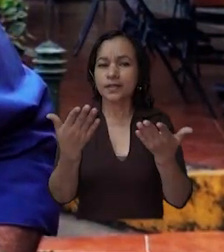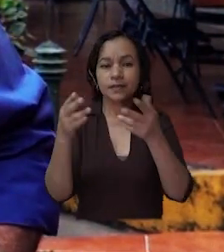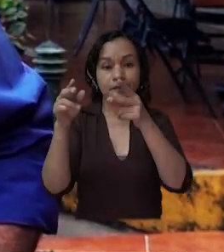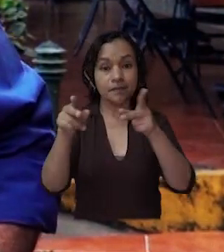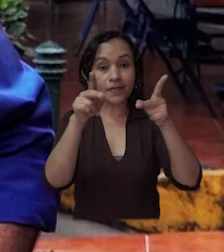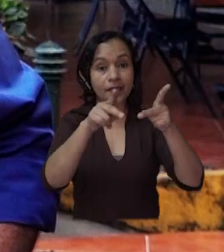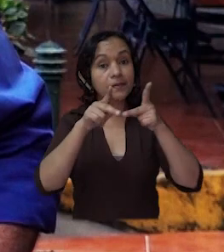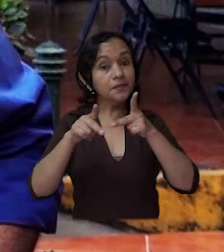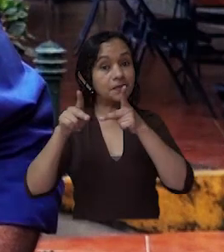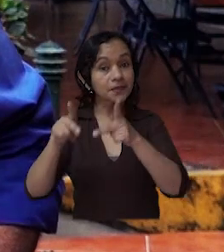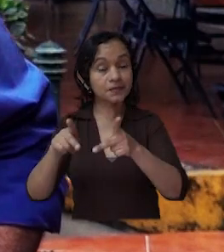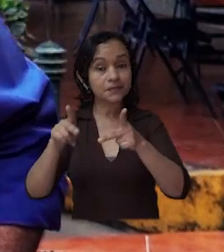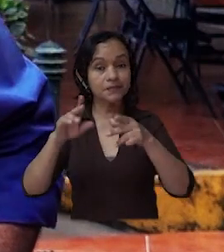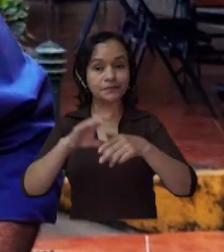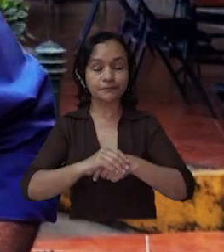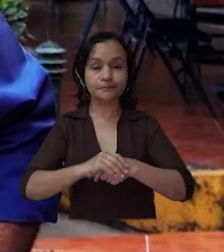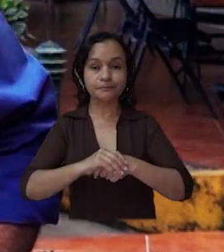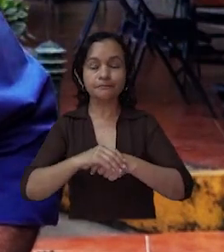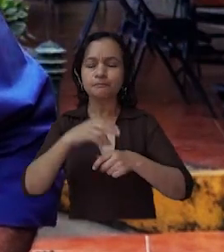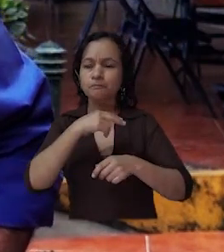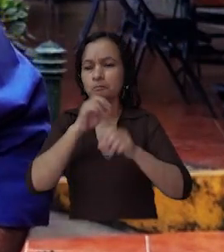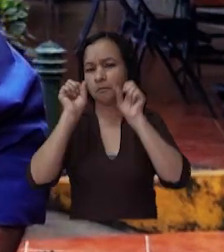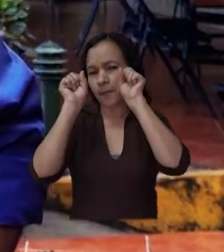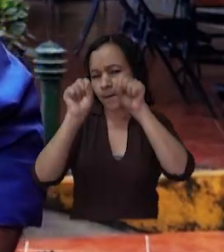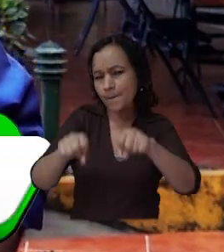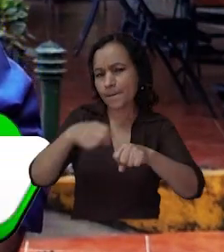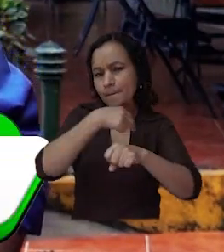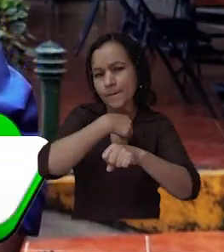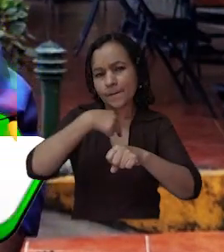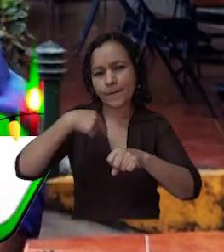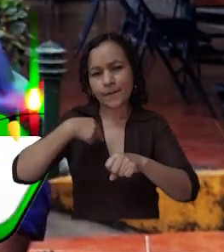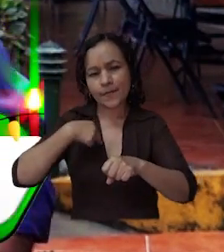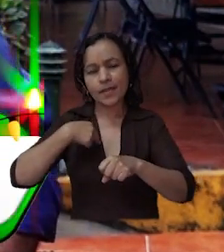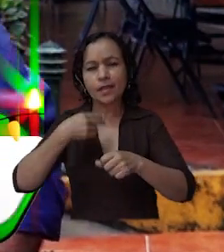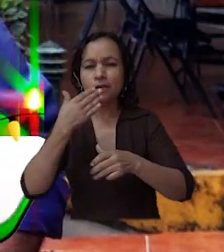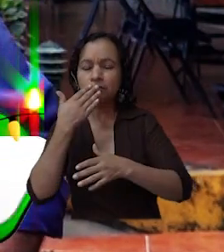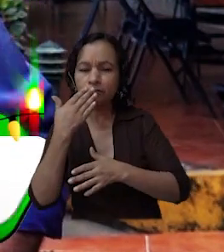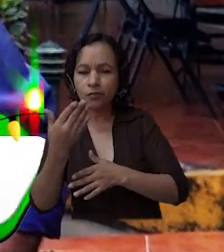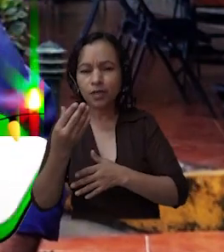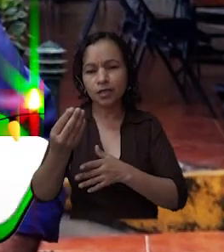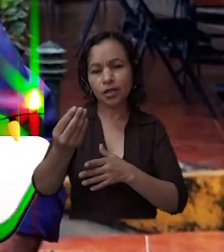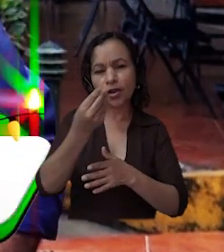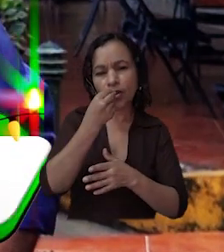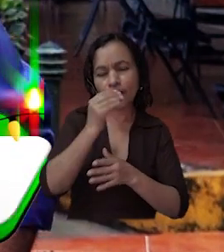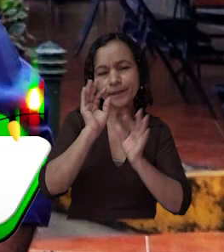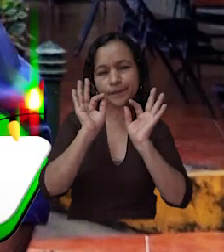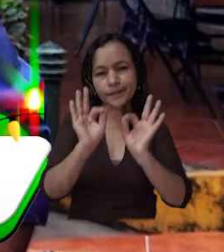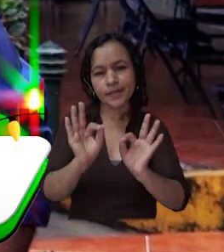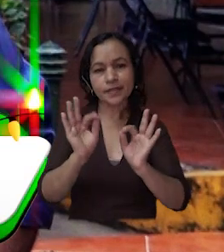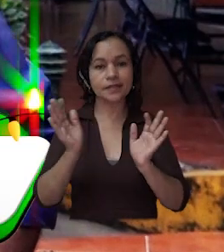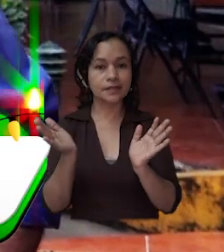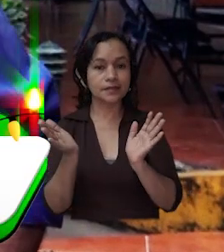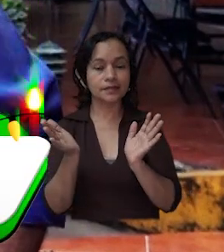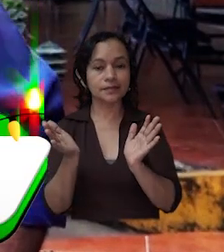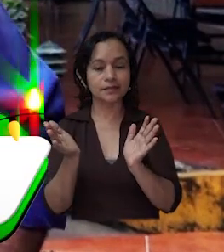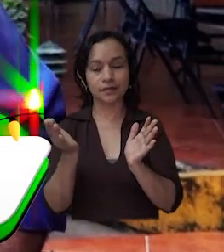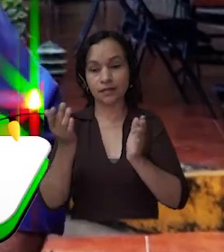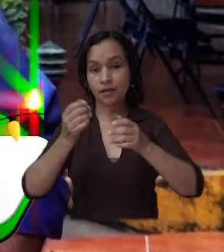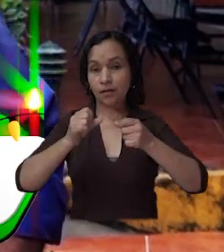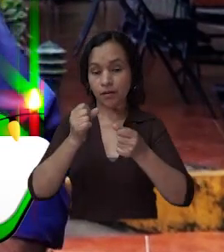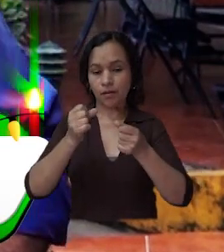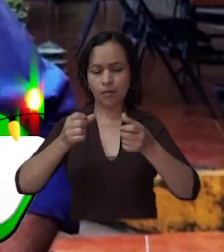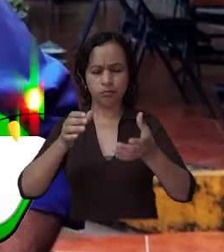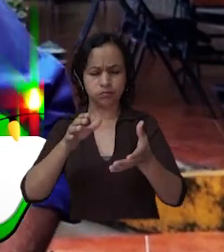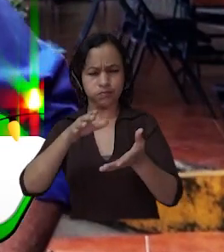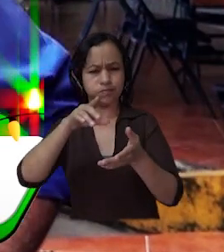gente hace lo mejor que puede, una comidita humilde, pero sabrosa y fresca. No tiene que hacer el gran pavo navideño,